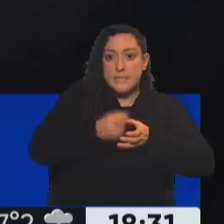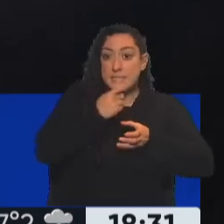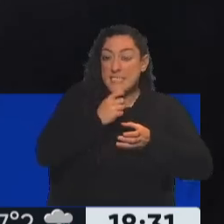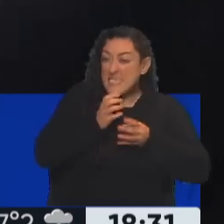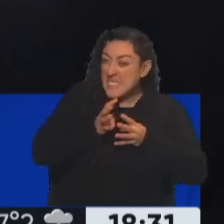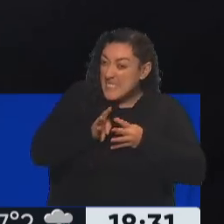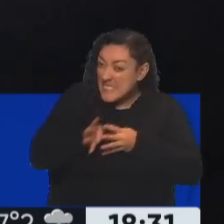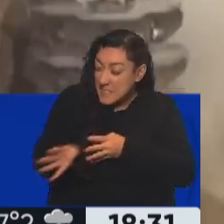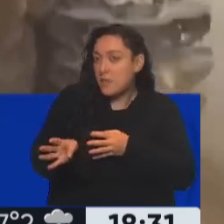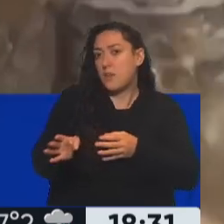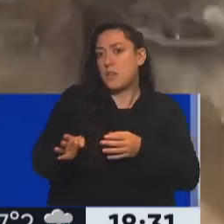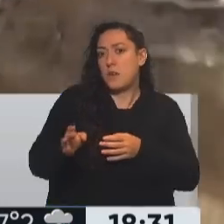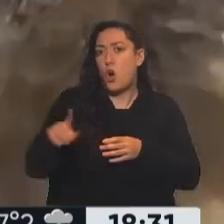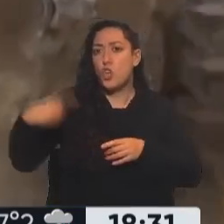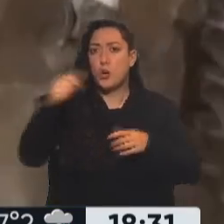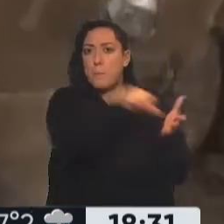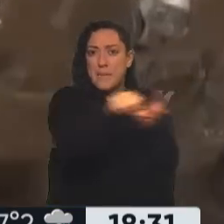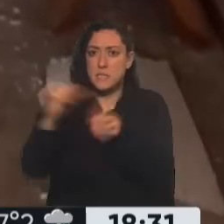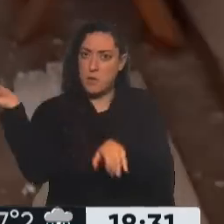persistir en su ofensiva.